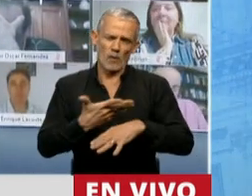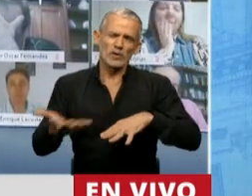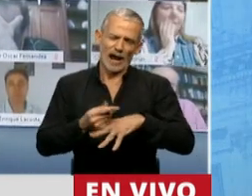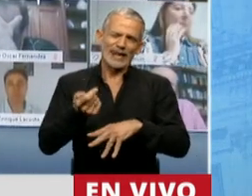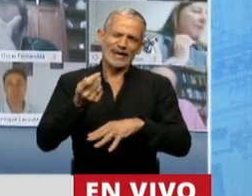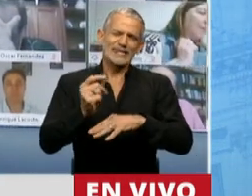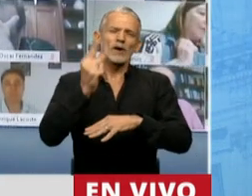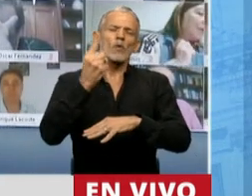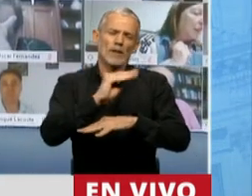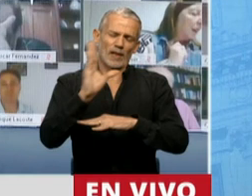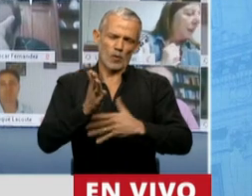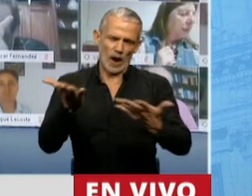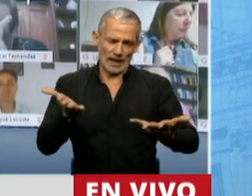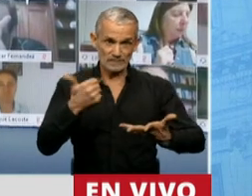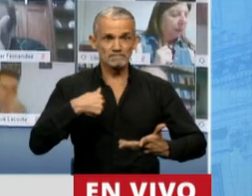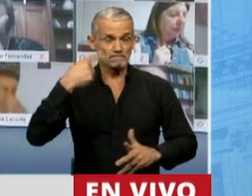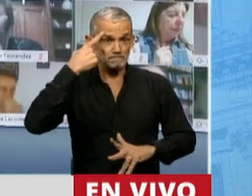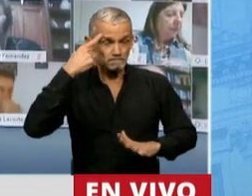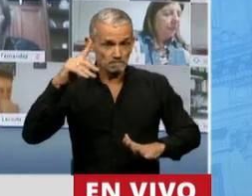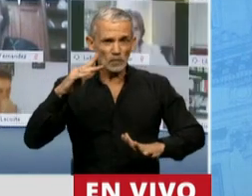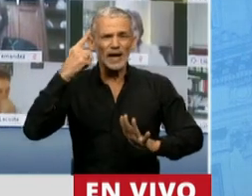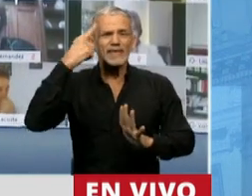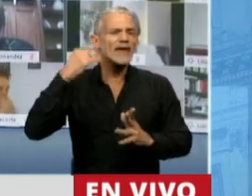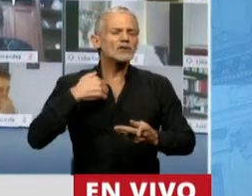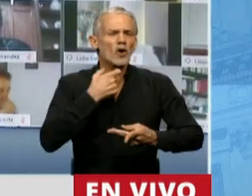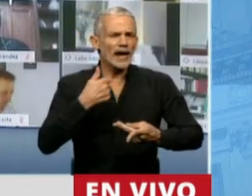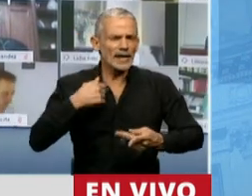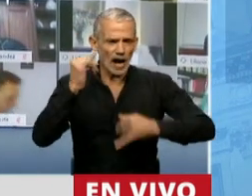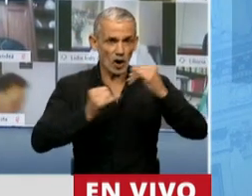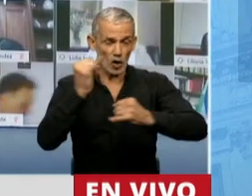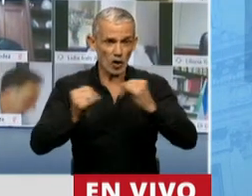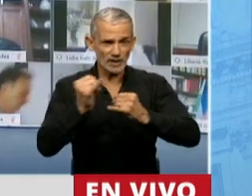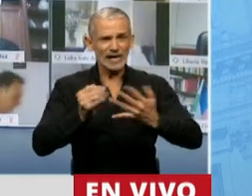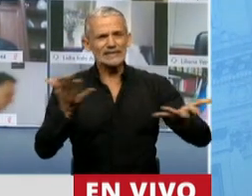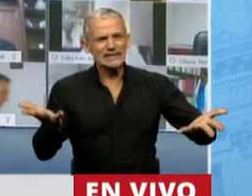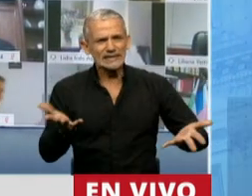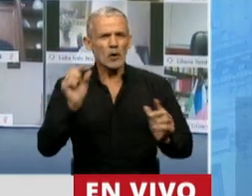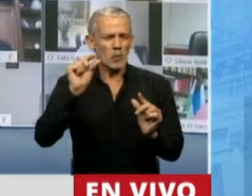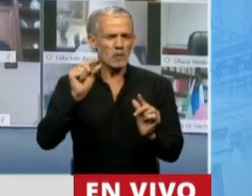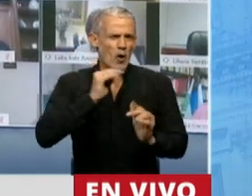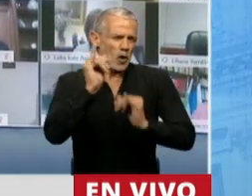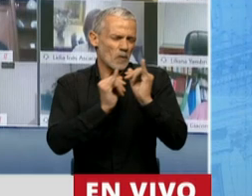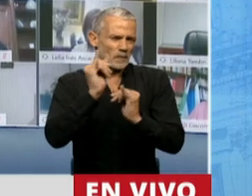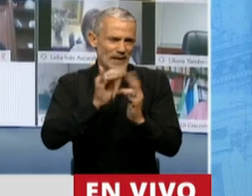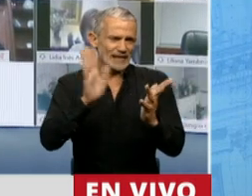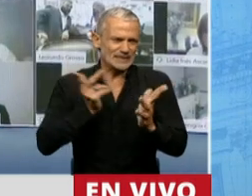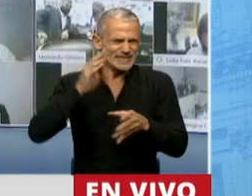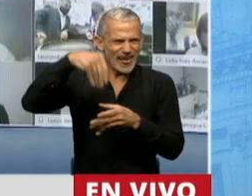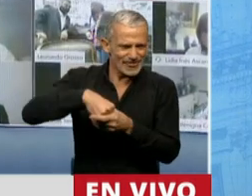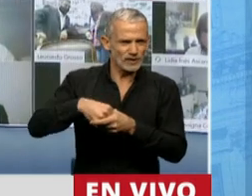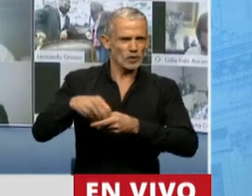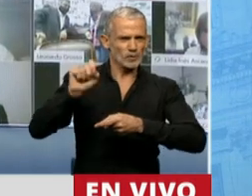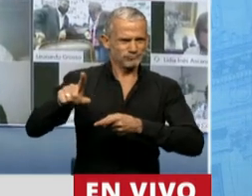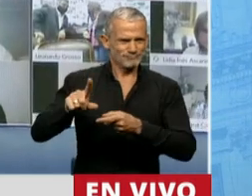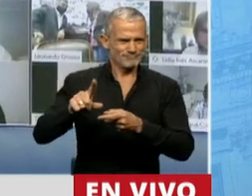mañana y creo que la idea que yo quería volcar la alcancé a es bozar y en realidad Está contenida en